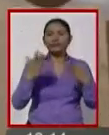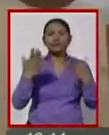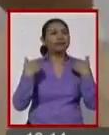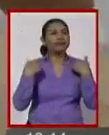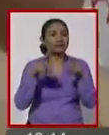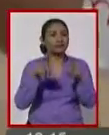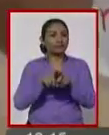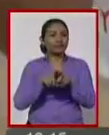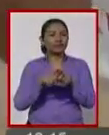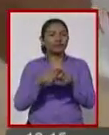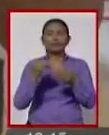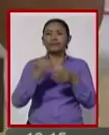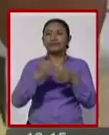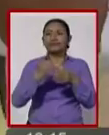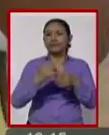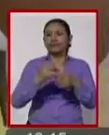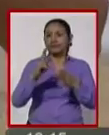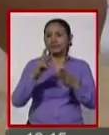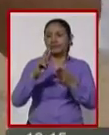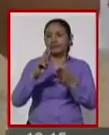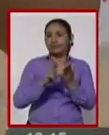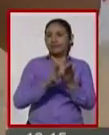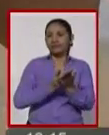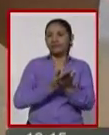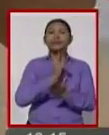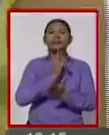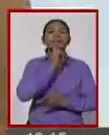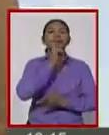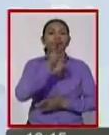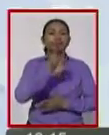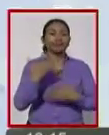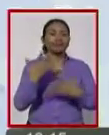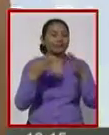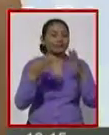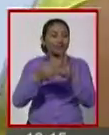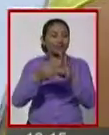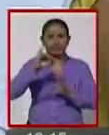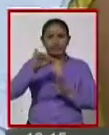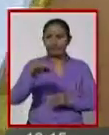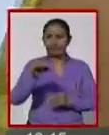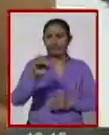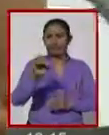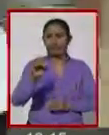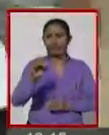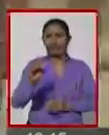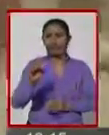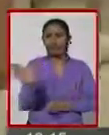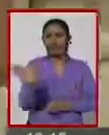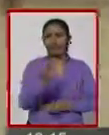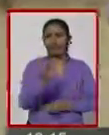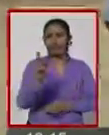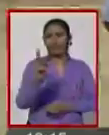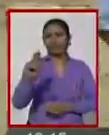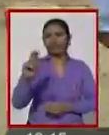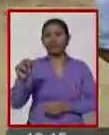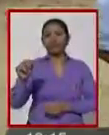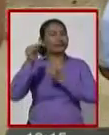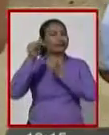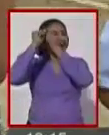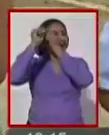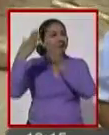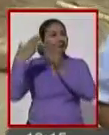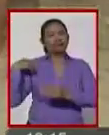también tenemos la inscripción a derechos reales, ¿ya? Que pertenece a José Carreño, que es mi tío. Y mis abuelos, que